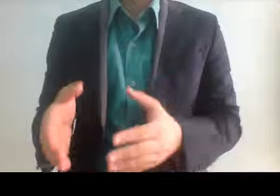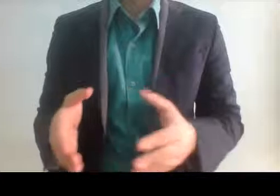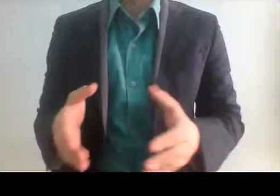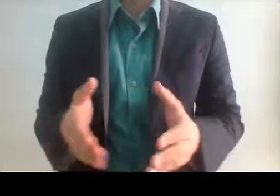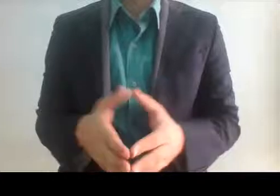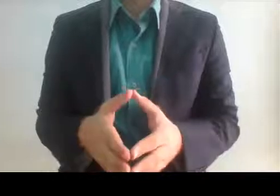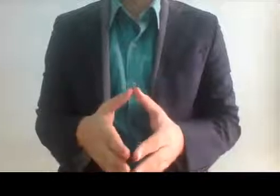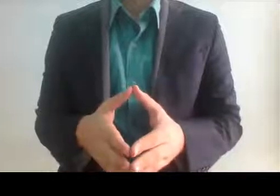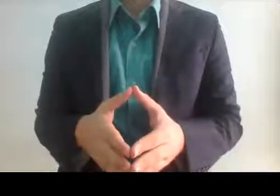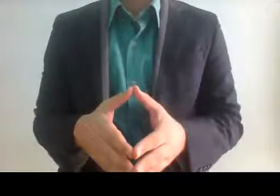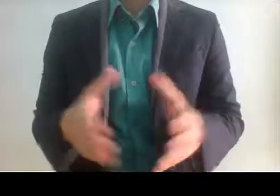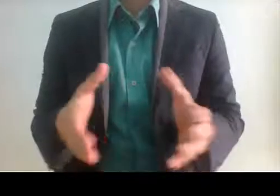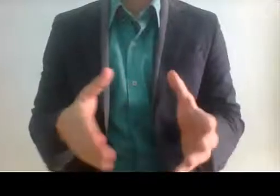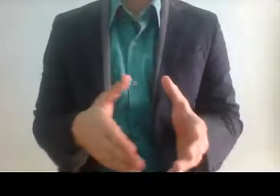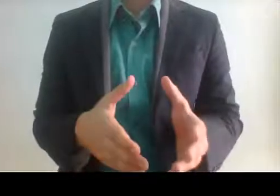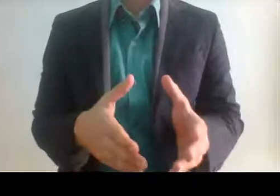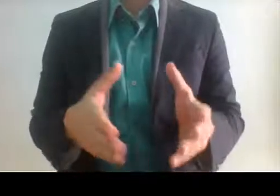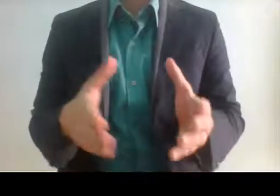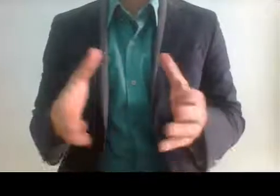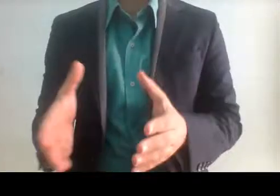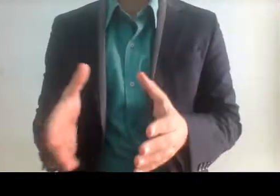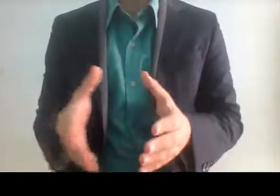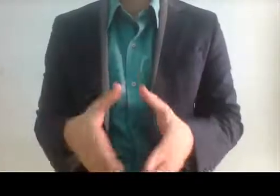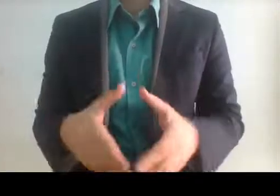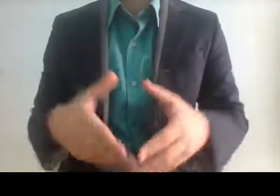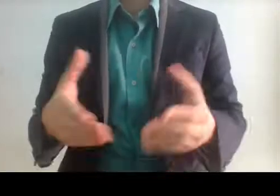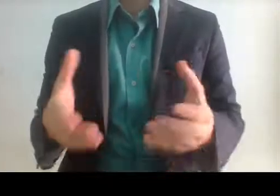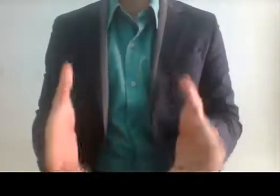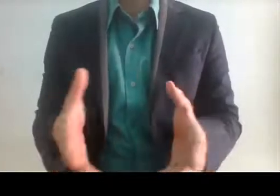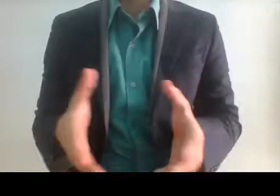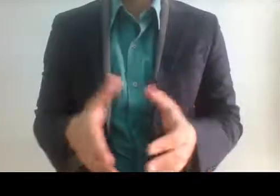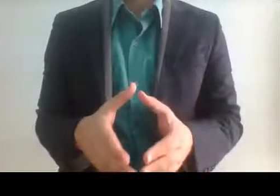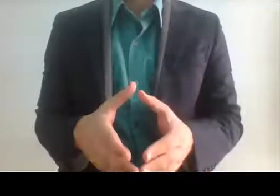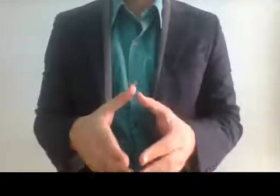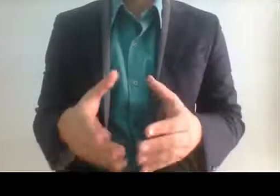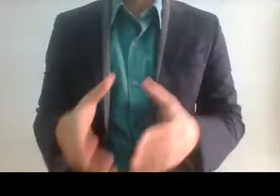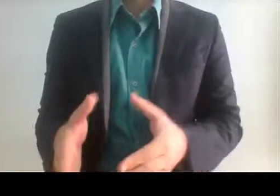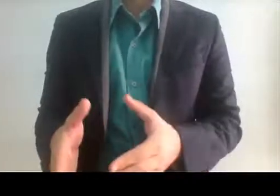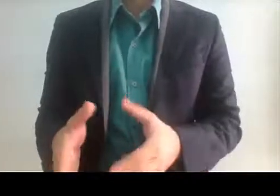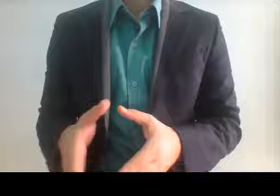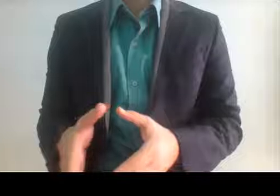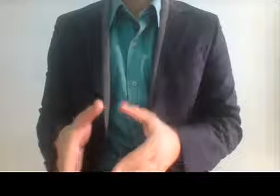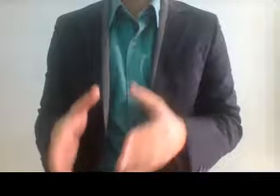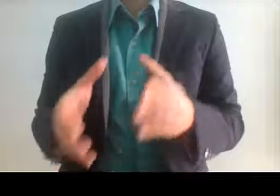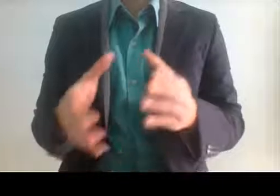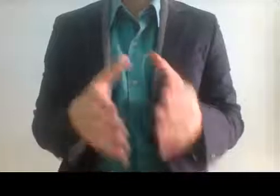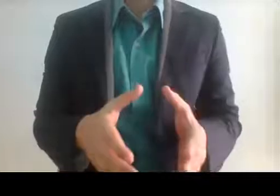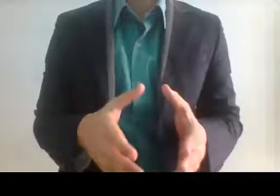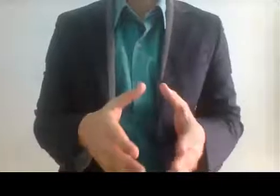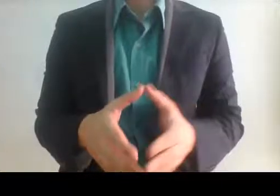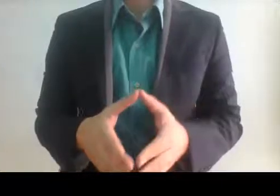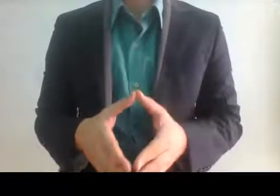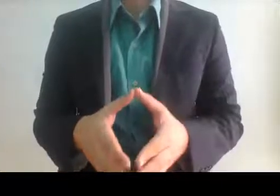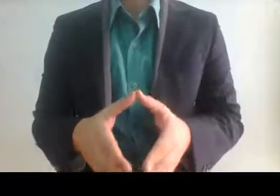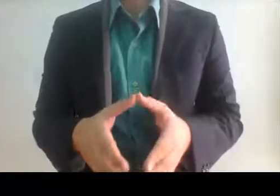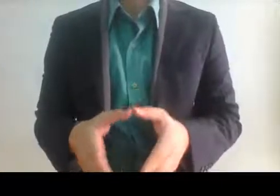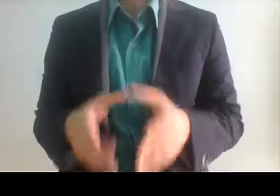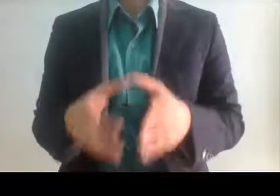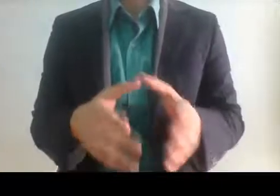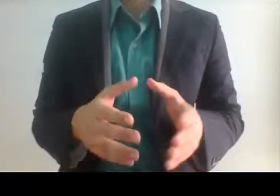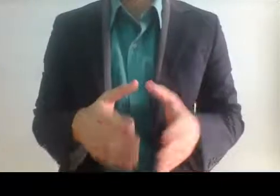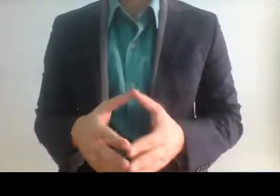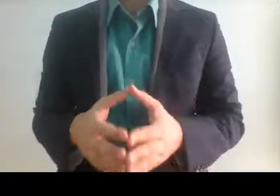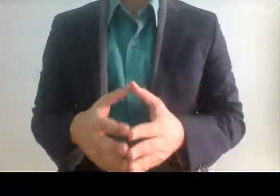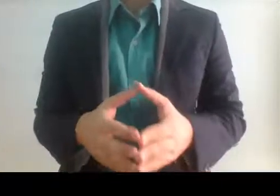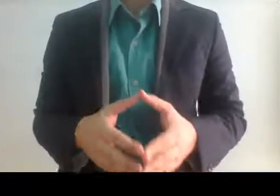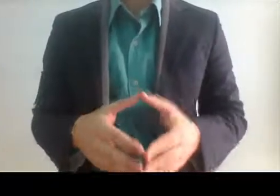Recordemos que esto no es uno de los comisos, no es uno de los pequeños decomisos, es un decomiso grande. Además, recordemos que hace aproximadamente 2 semanas o una